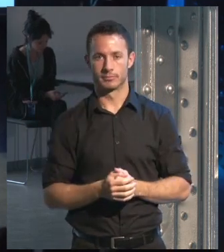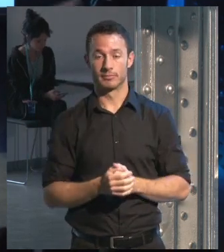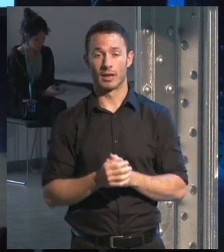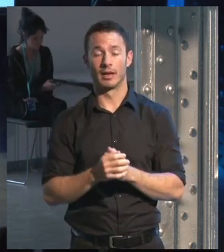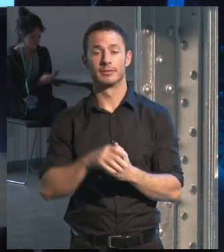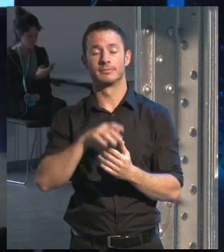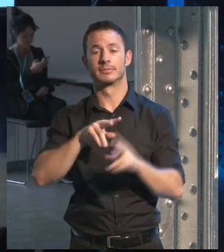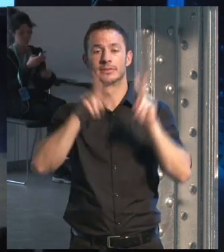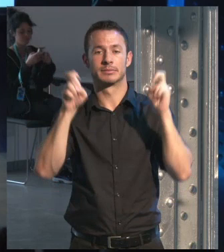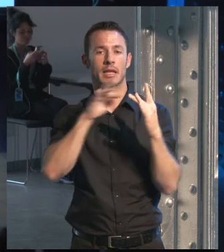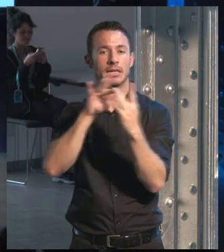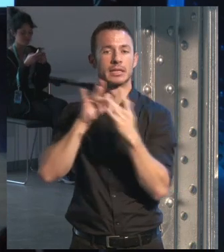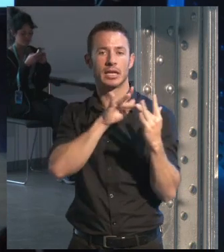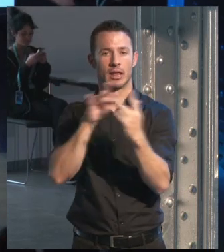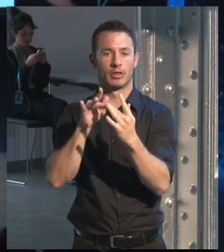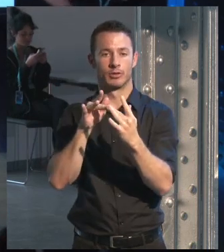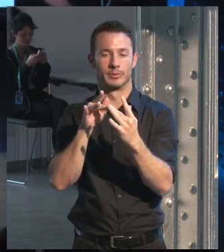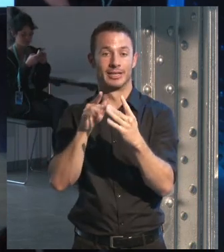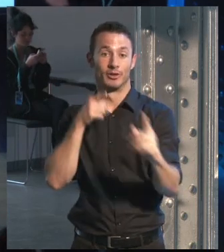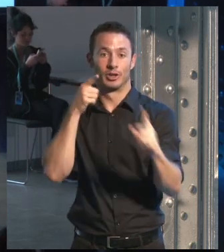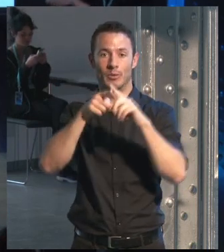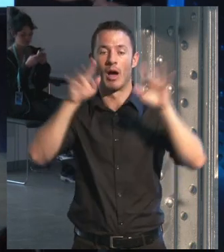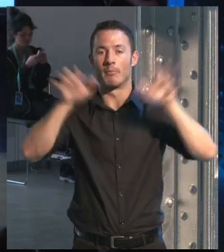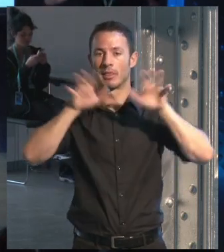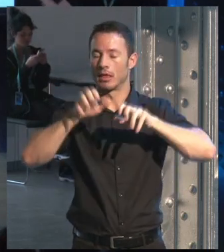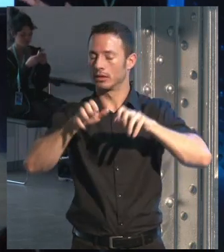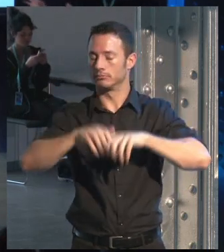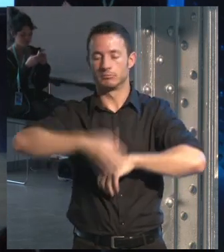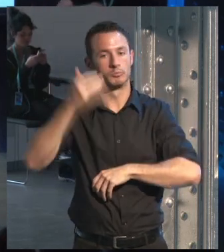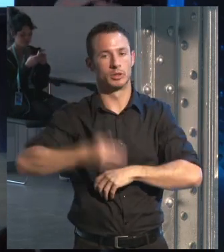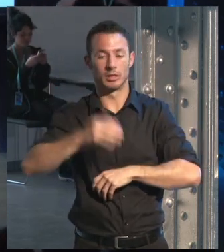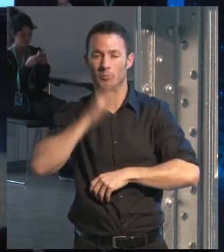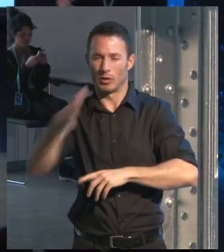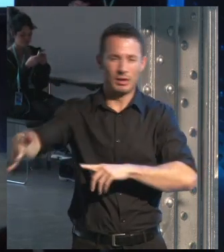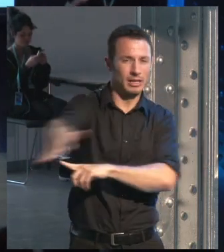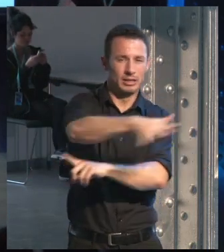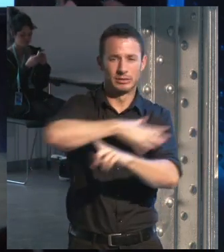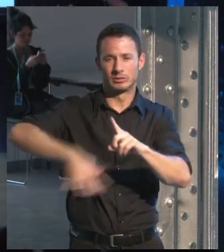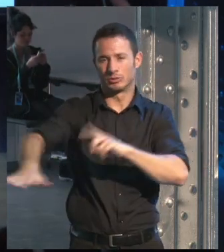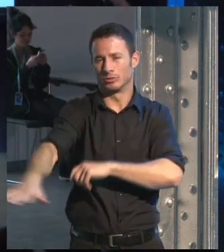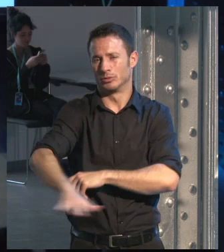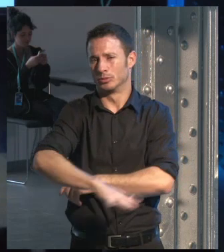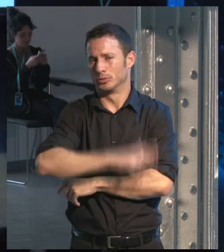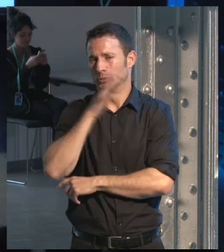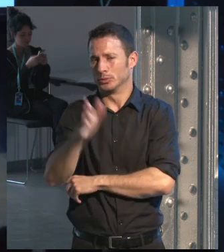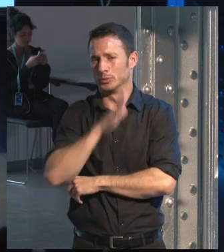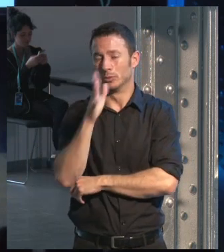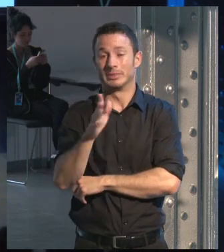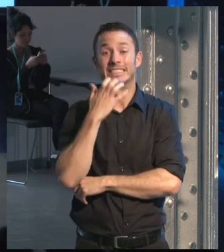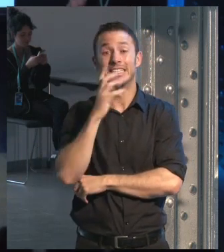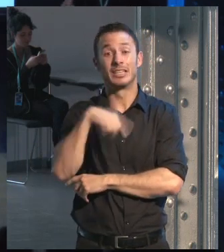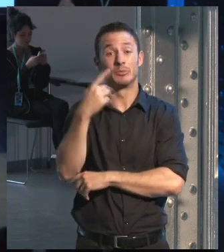interacción, ¿vale? Que aquí para el aprendizaje es fundamental, ¿vale? Yo puedo hacer un entorno bestial y súper chulo, pero si no interactúo bien con ese